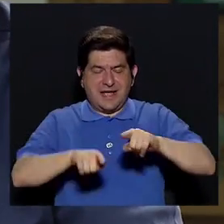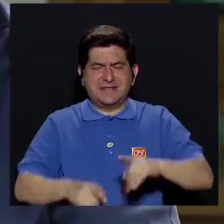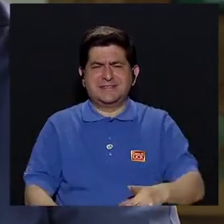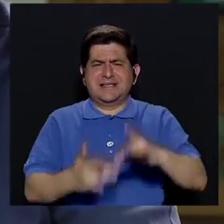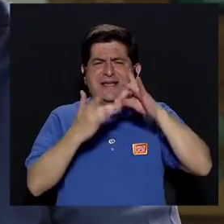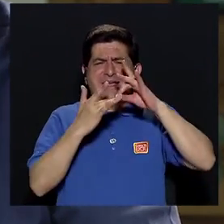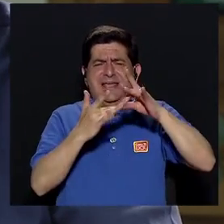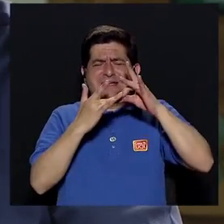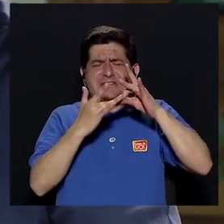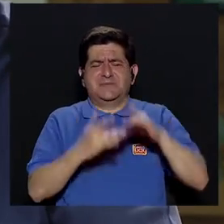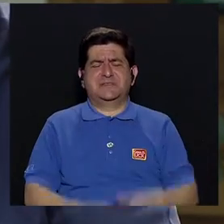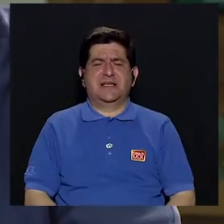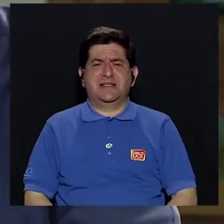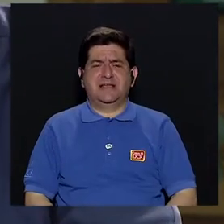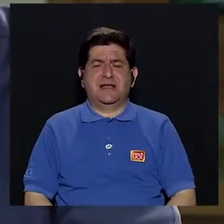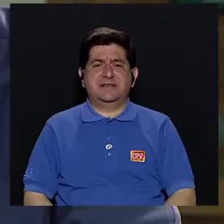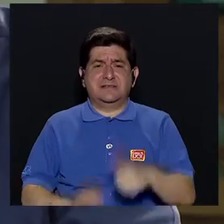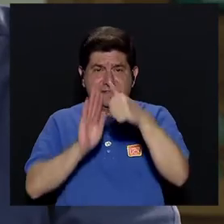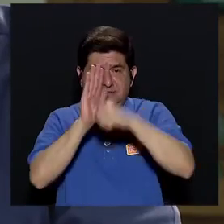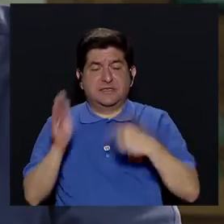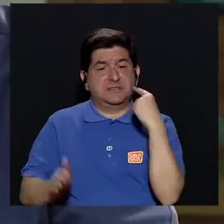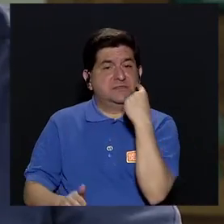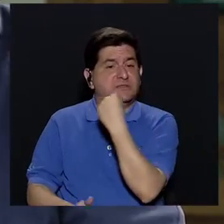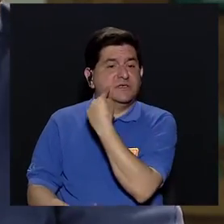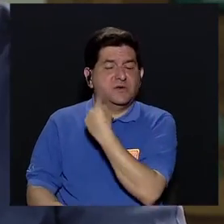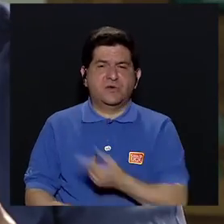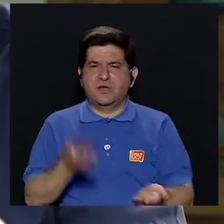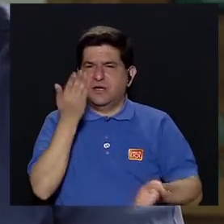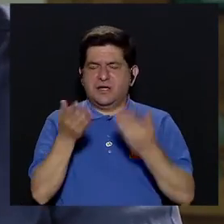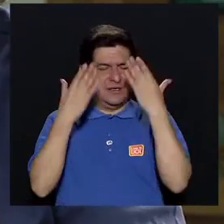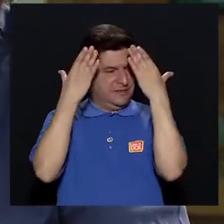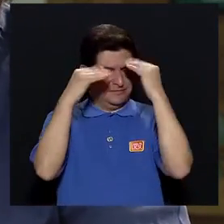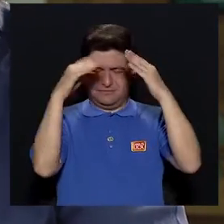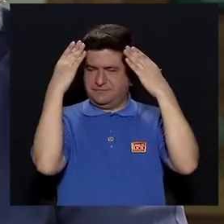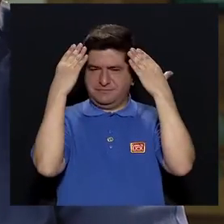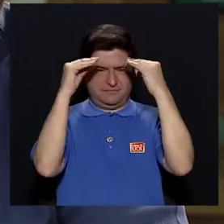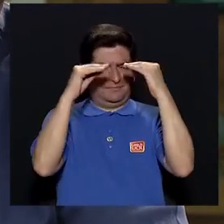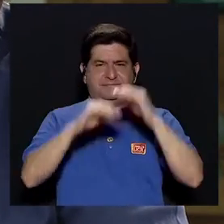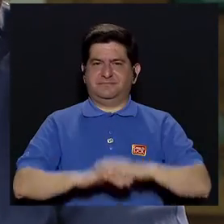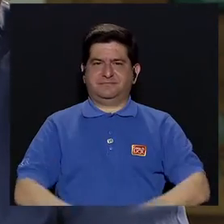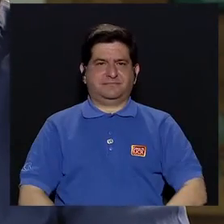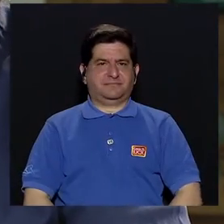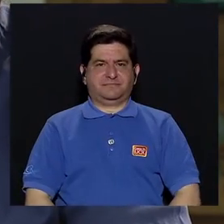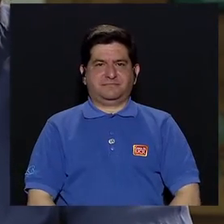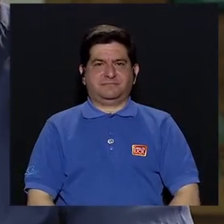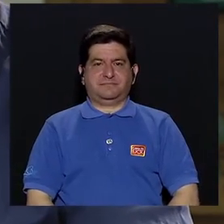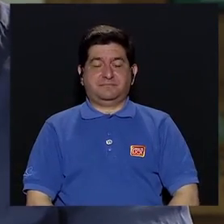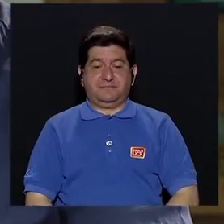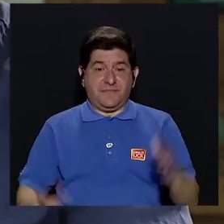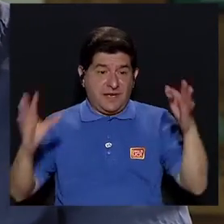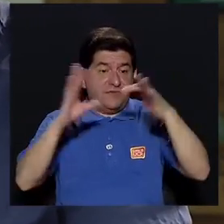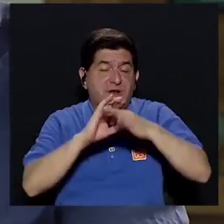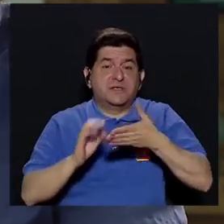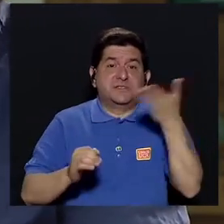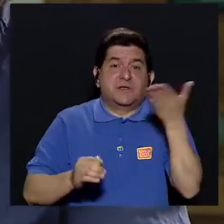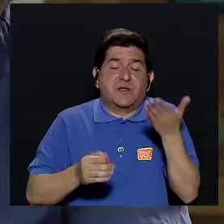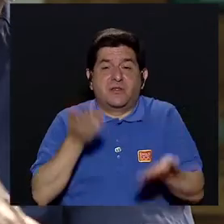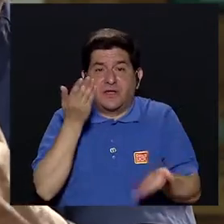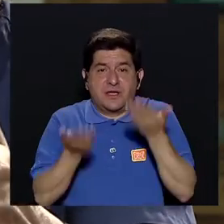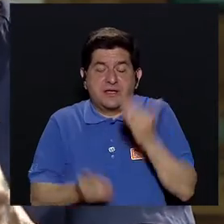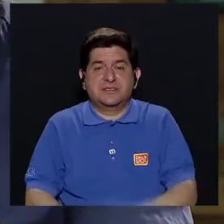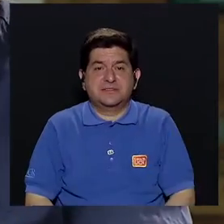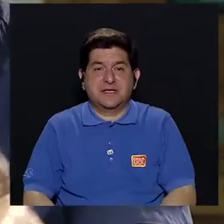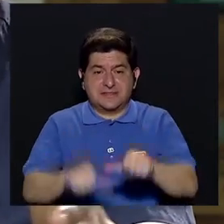de las especialidades odontológicas, no está tan informada con respecto a